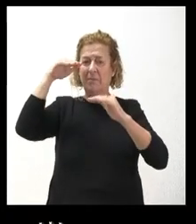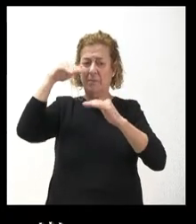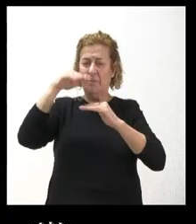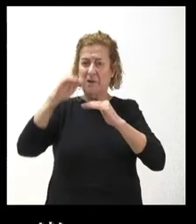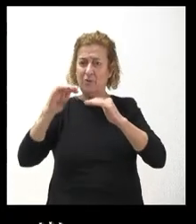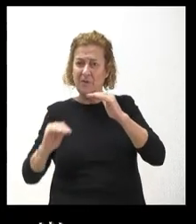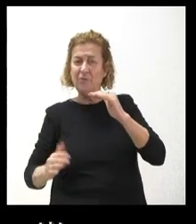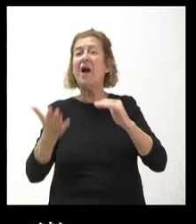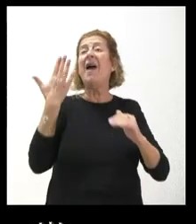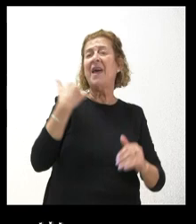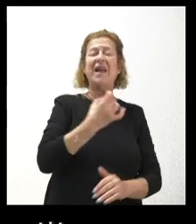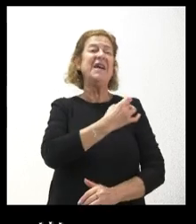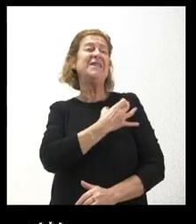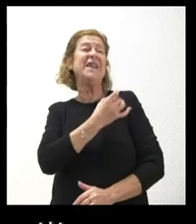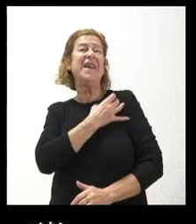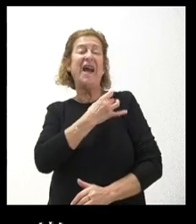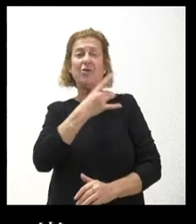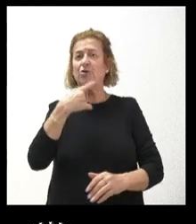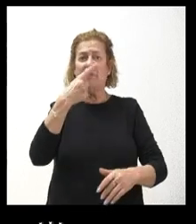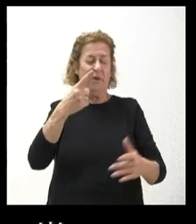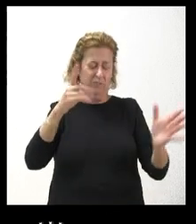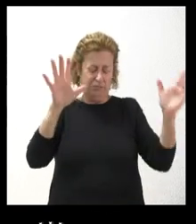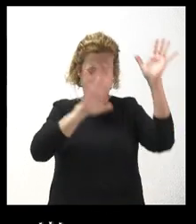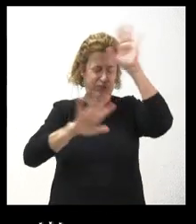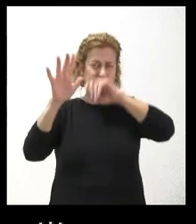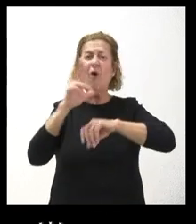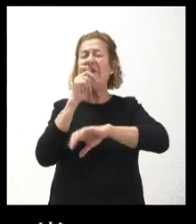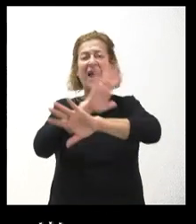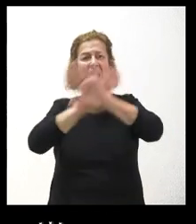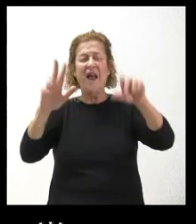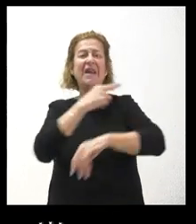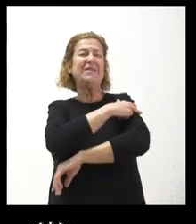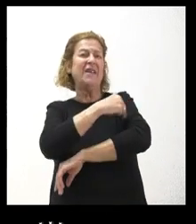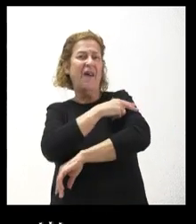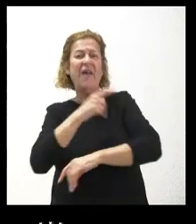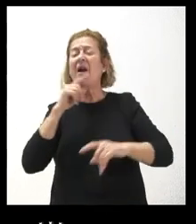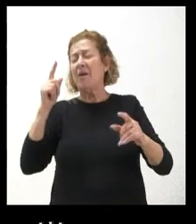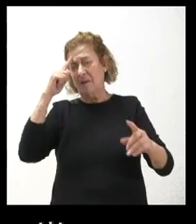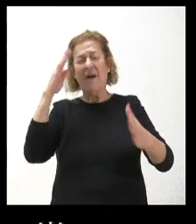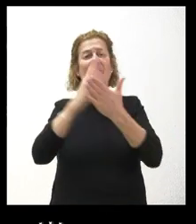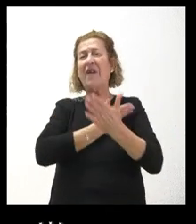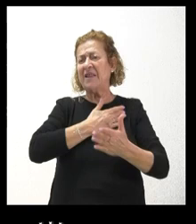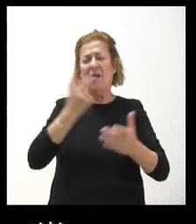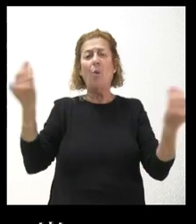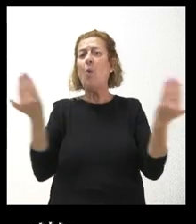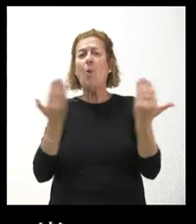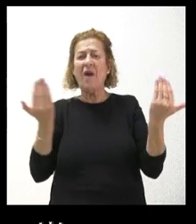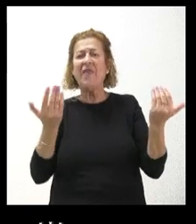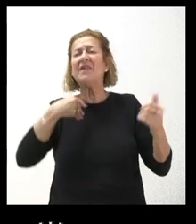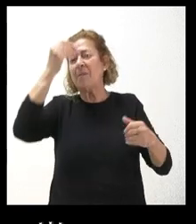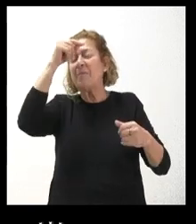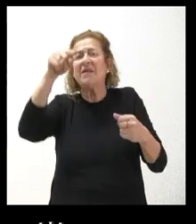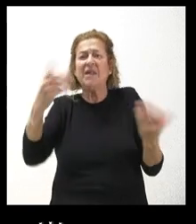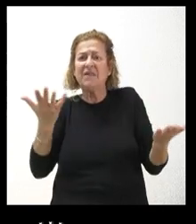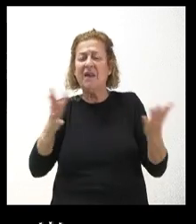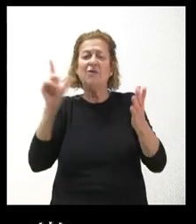los sindicatos alertaron de que hay un caos en la atención primaria en los centros de salud que repercute directamente en las urgencias quera saber qué opina de esto Y qué va a hacer la